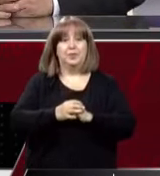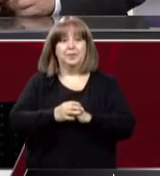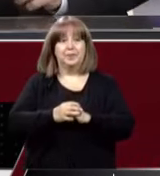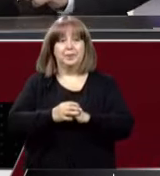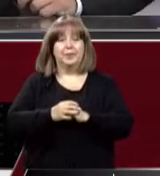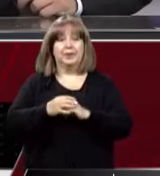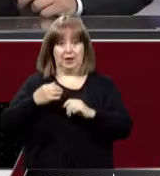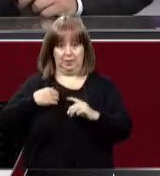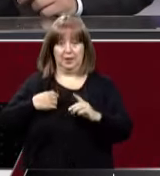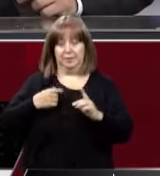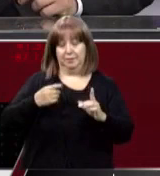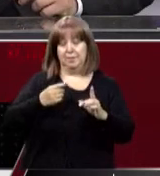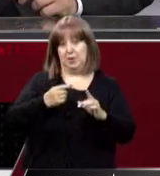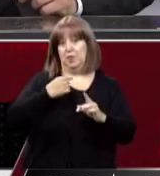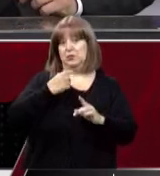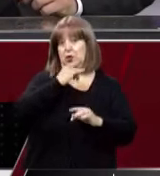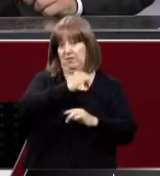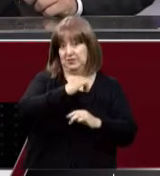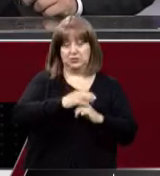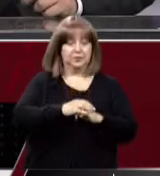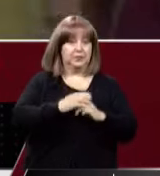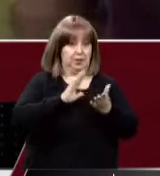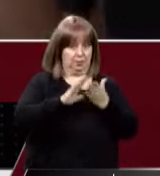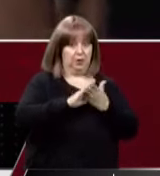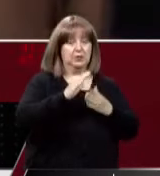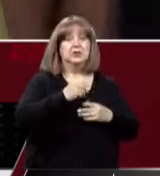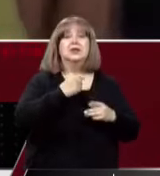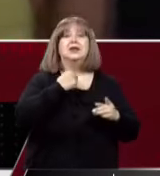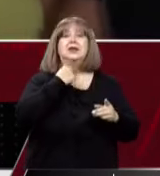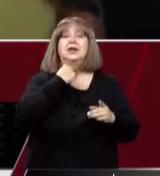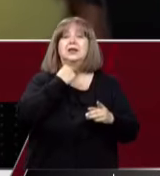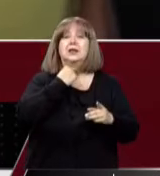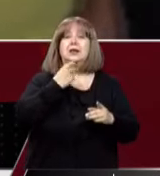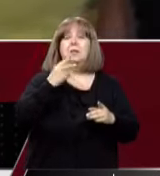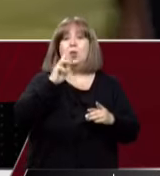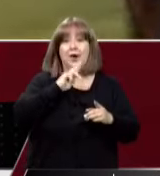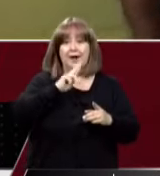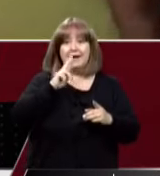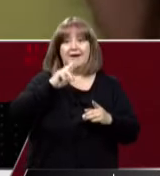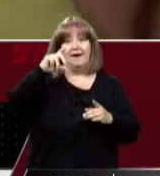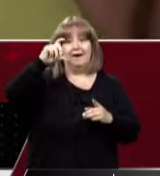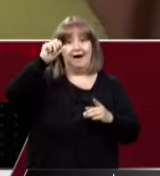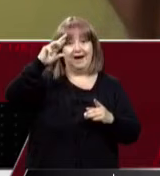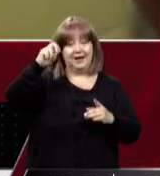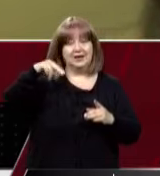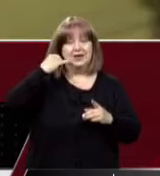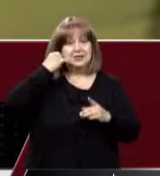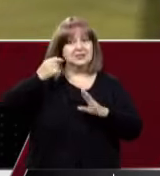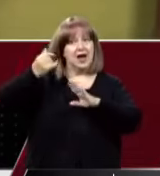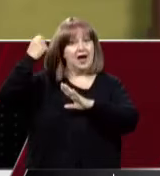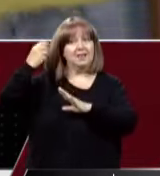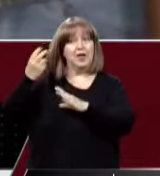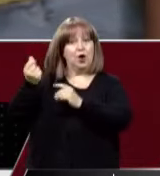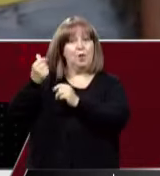Días antes de que muriera tu hijo Elías, se supo que Karen Oviedo había comprado a través de internet el anticongelante con el que le